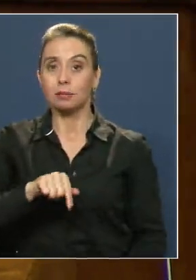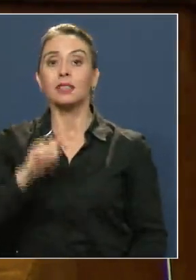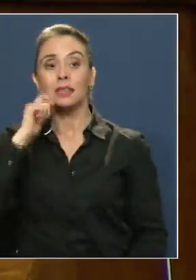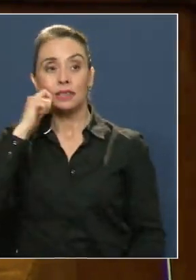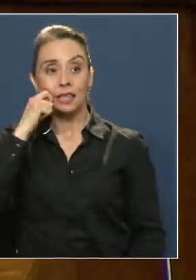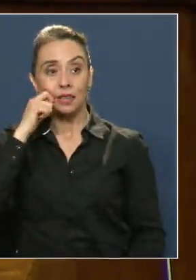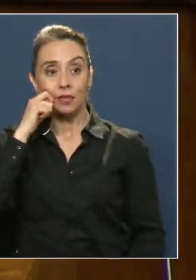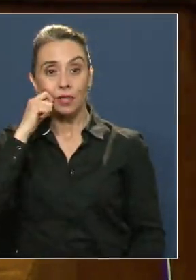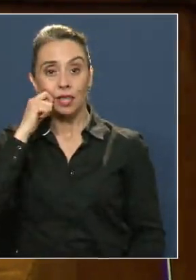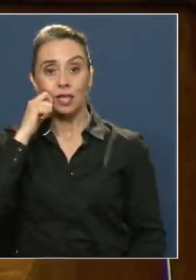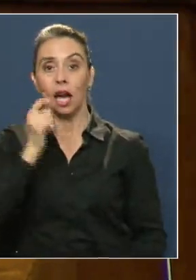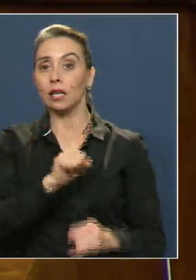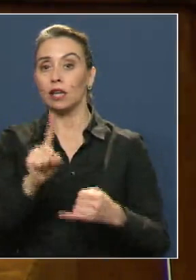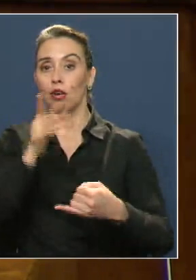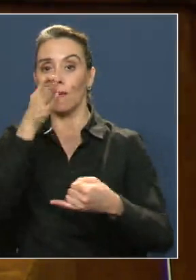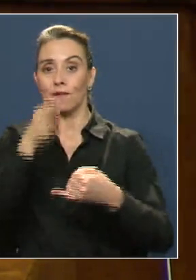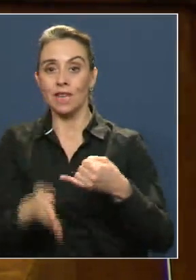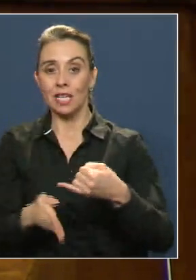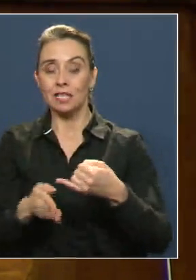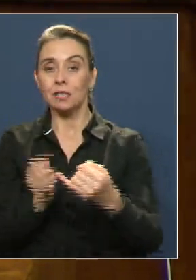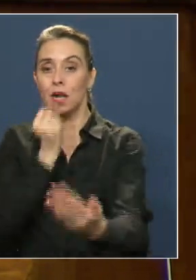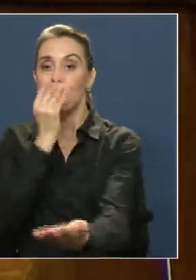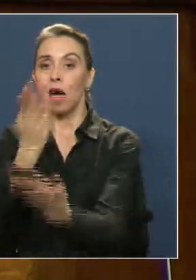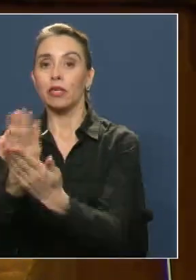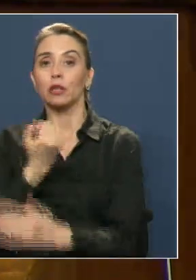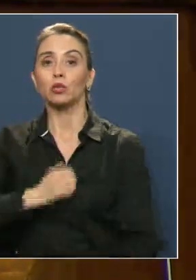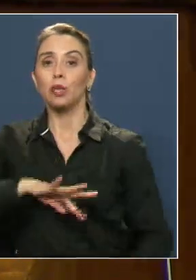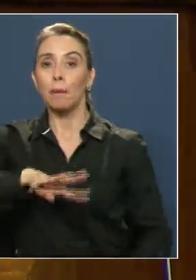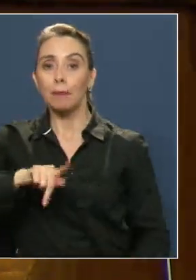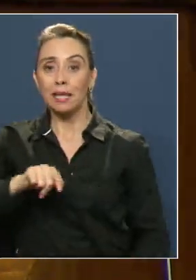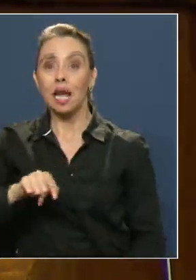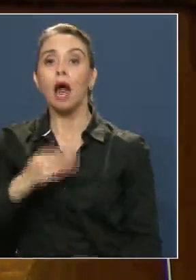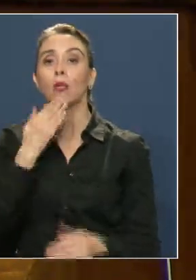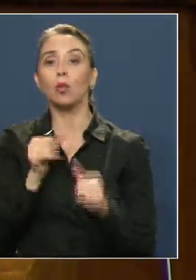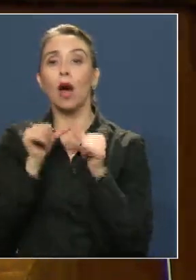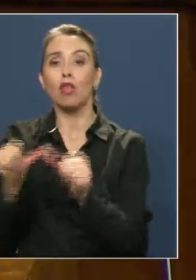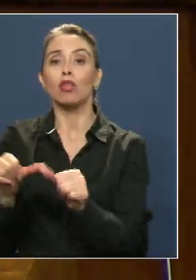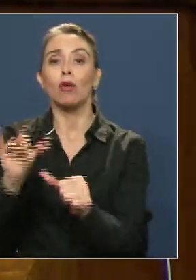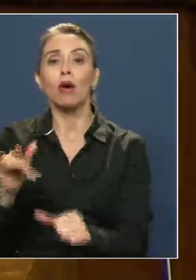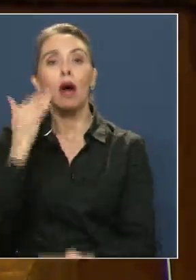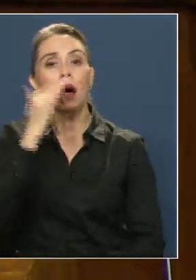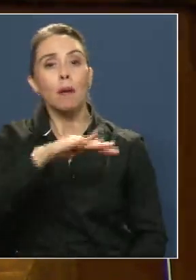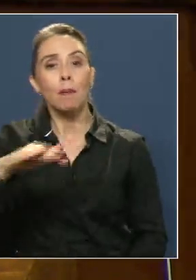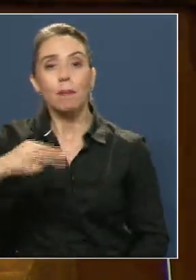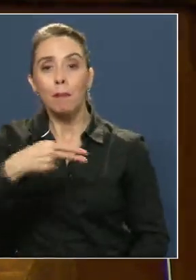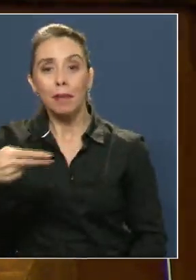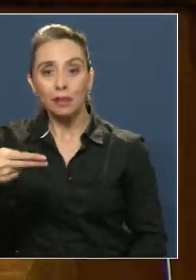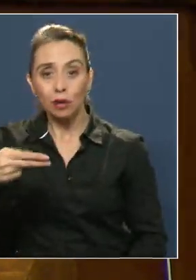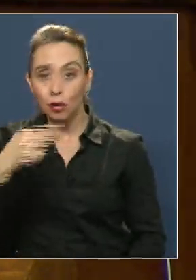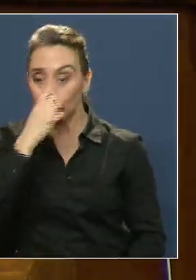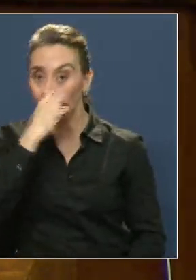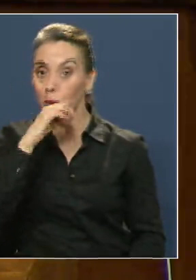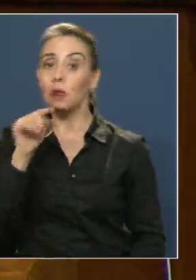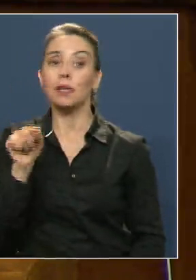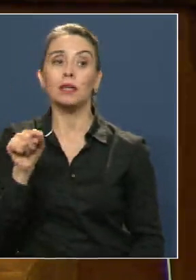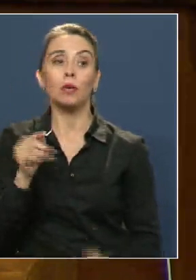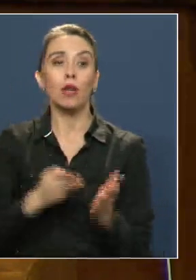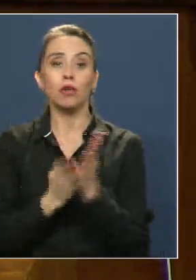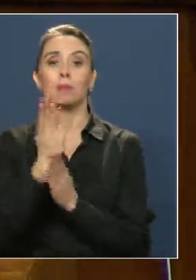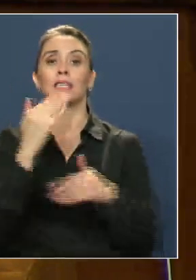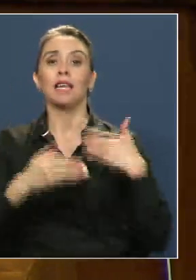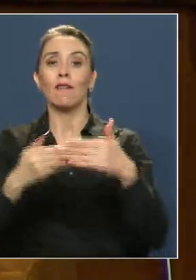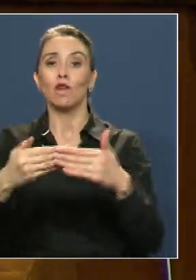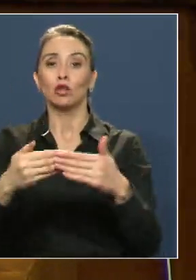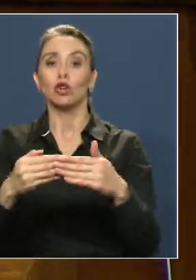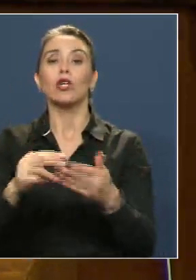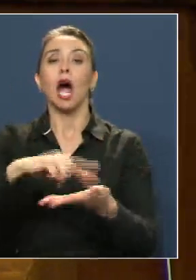es, la imprescriptibilidad de la acción penal de los delitos sexuales contra menores a los hechos punibles cometidos desde la entrada en vigencia